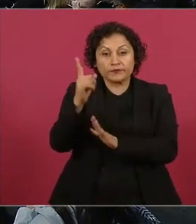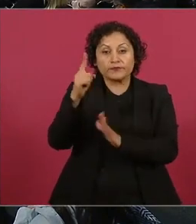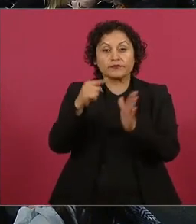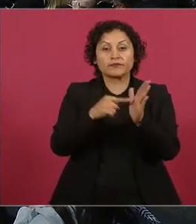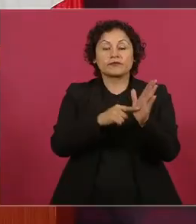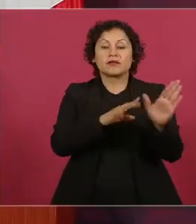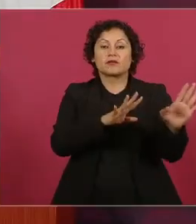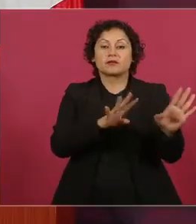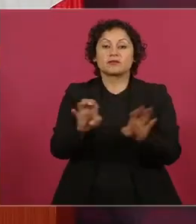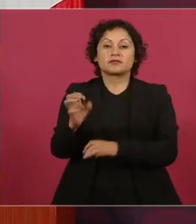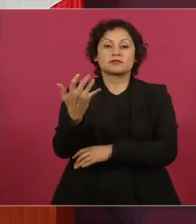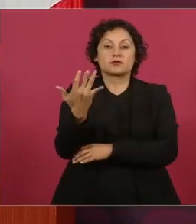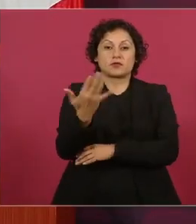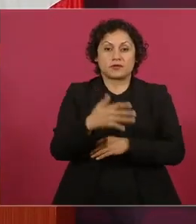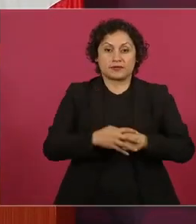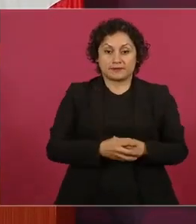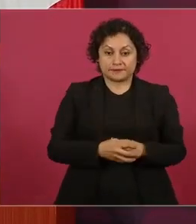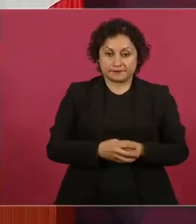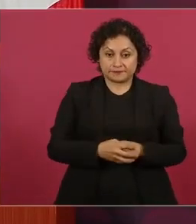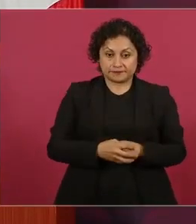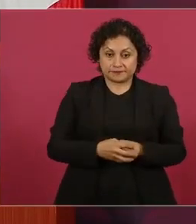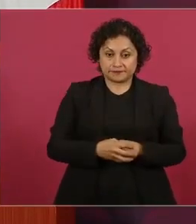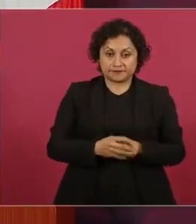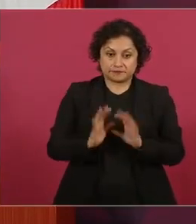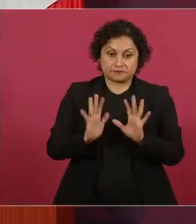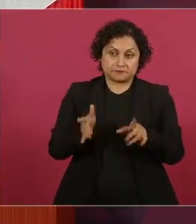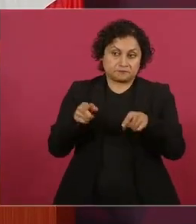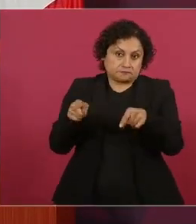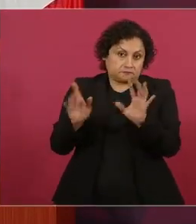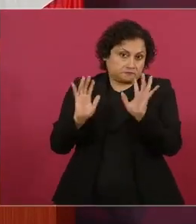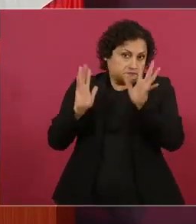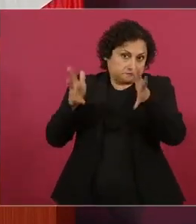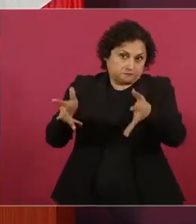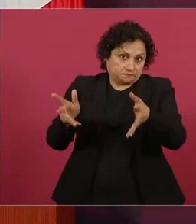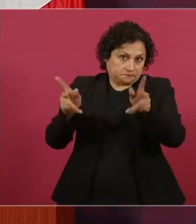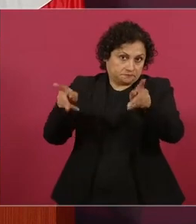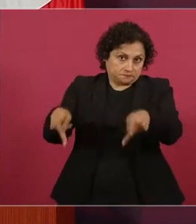1950 y lo vamos a dejar.